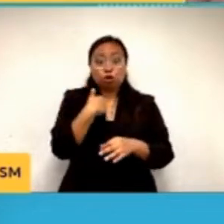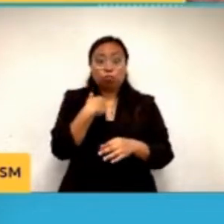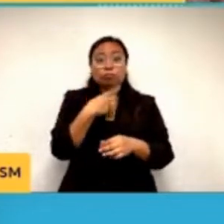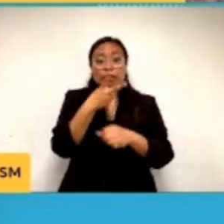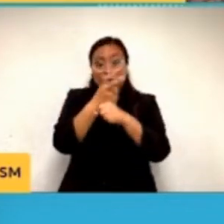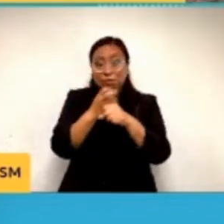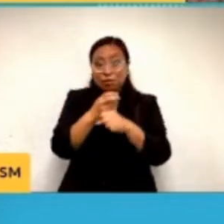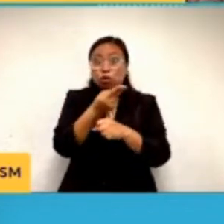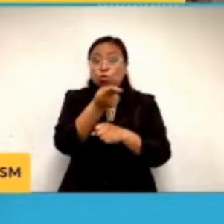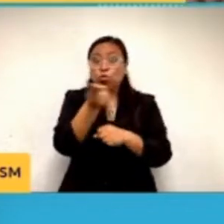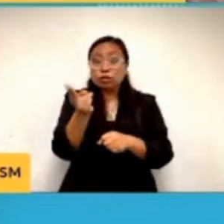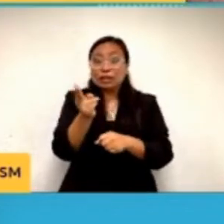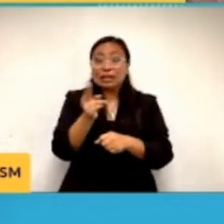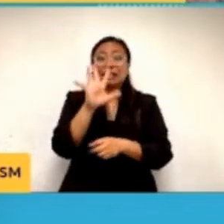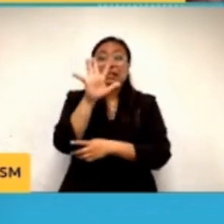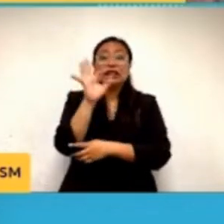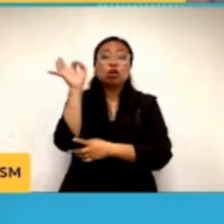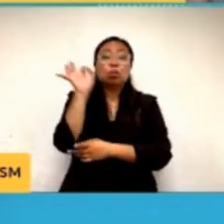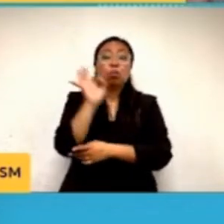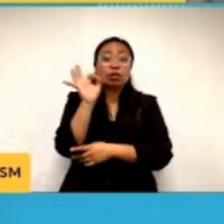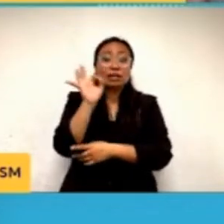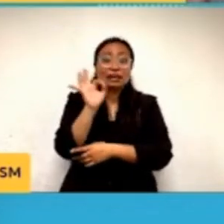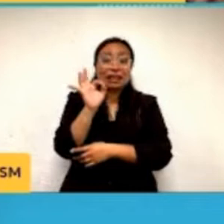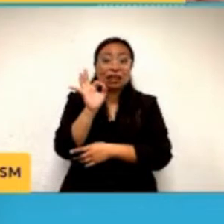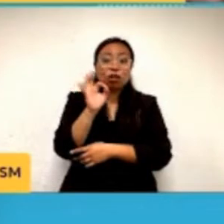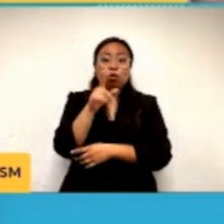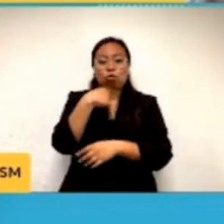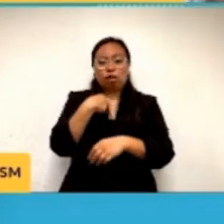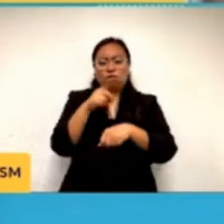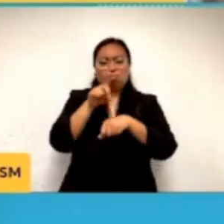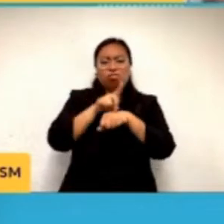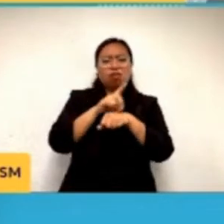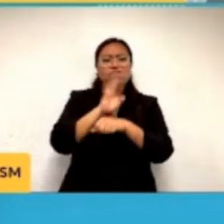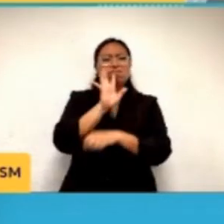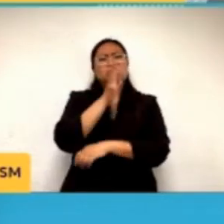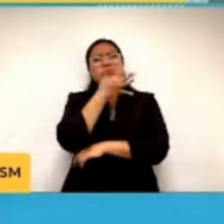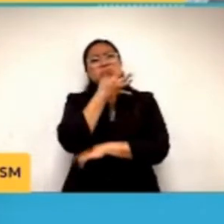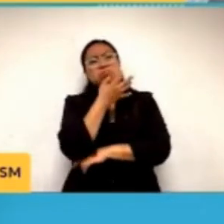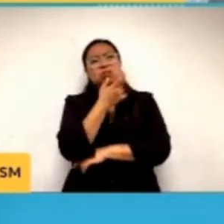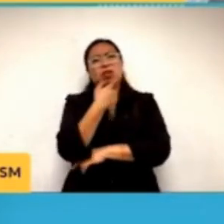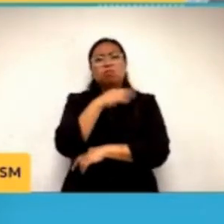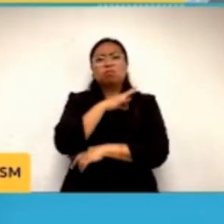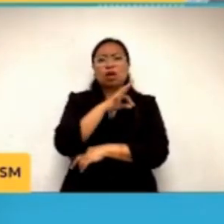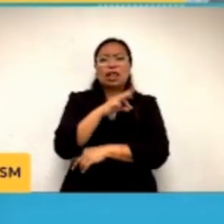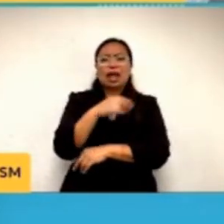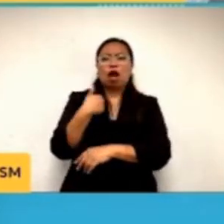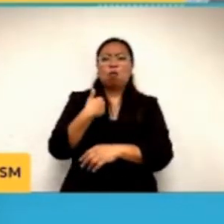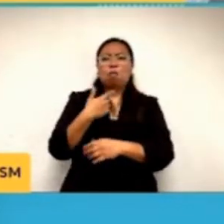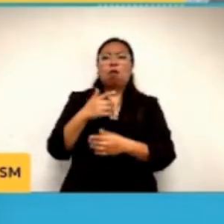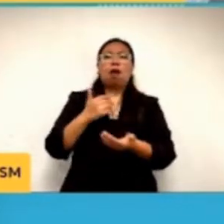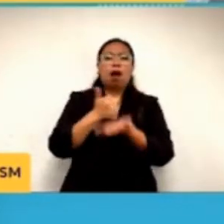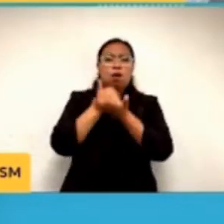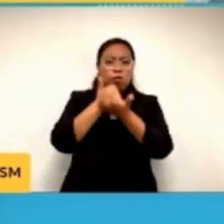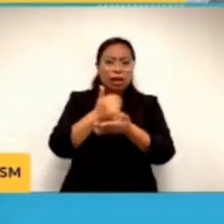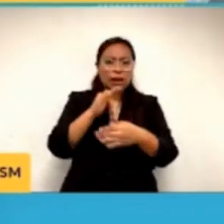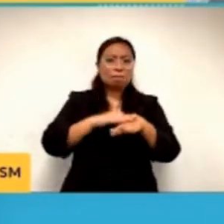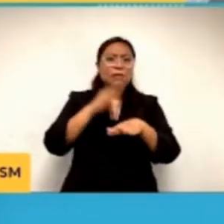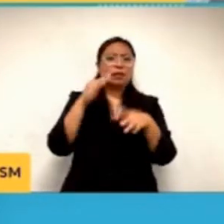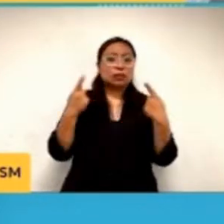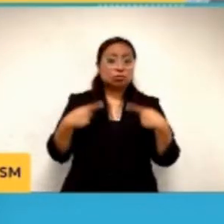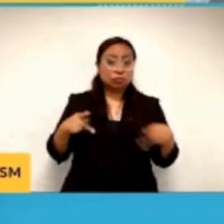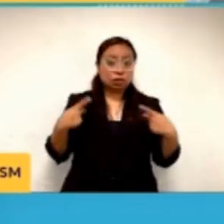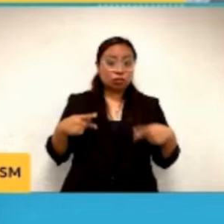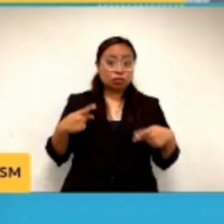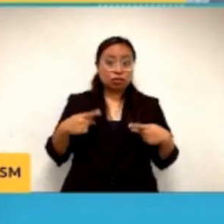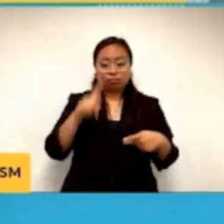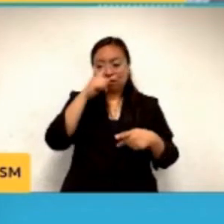día hagamos una actividad que te permita construir esas relaciones significativas con personas clave.